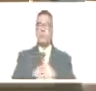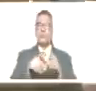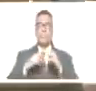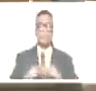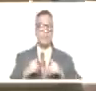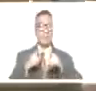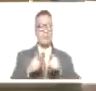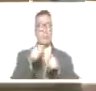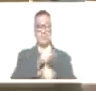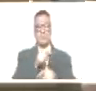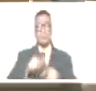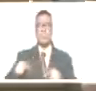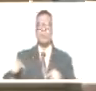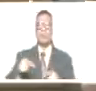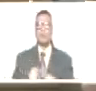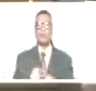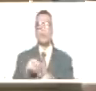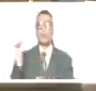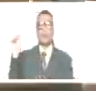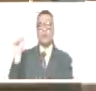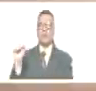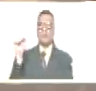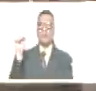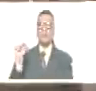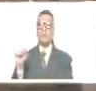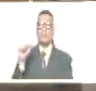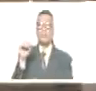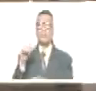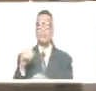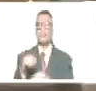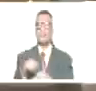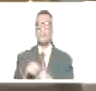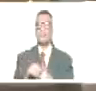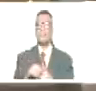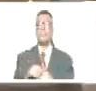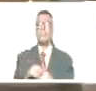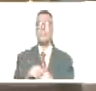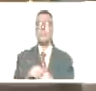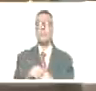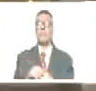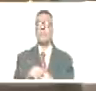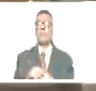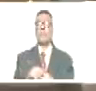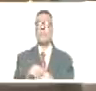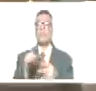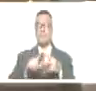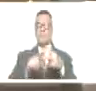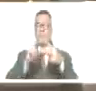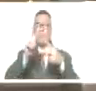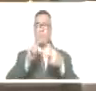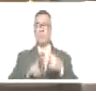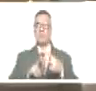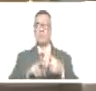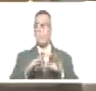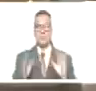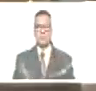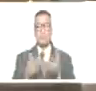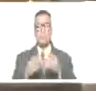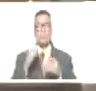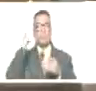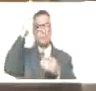las personas con trastorno del espectro autista. 2. Fomentar la